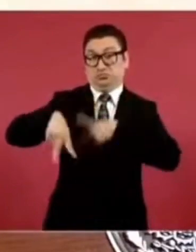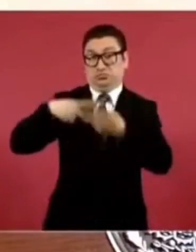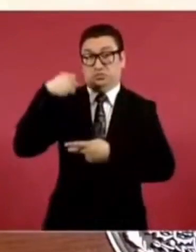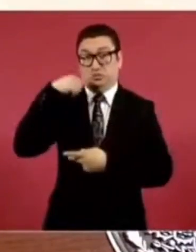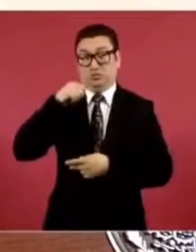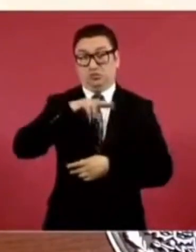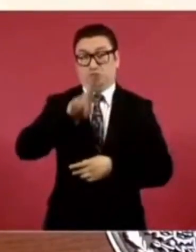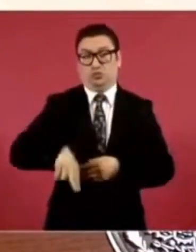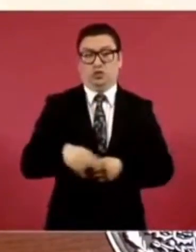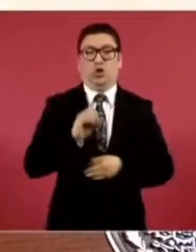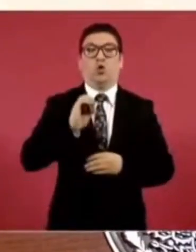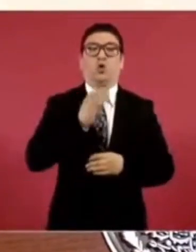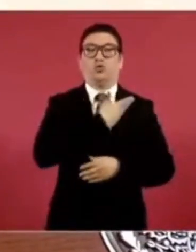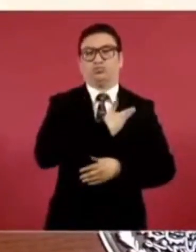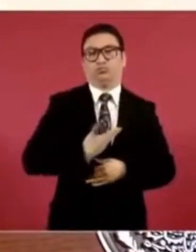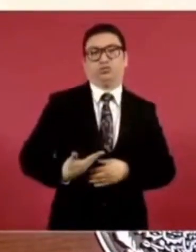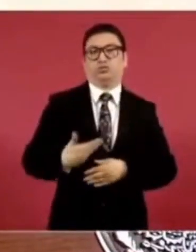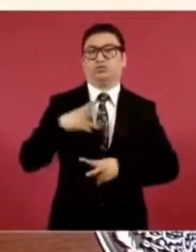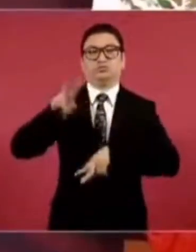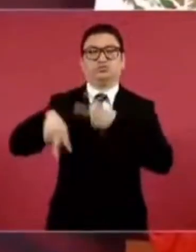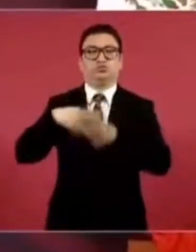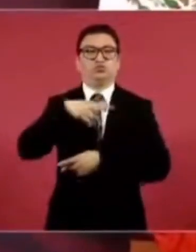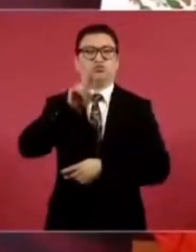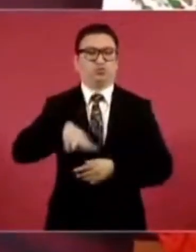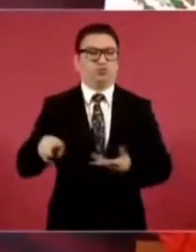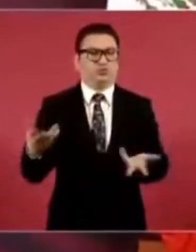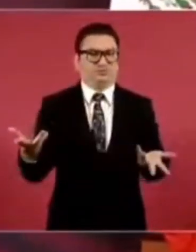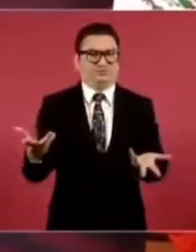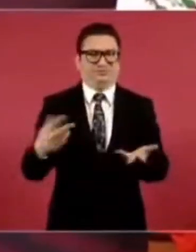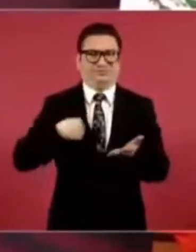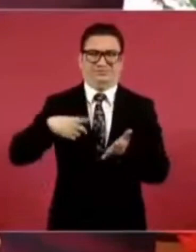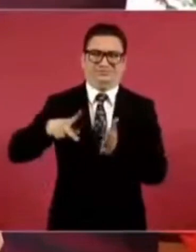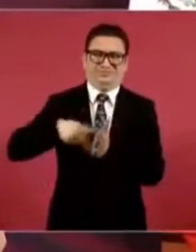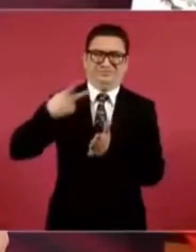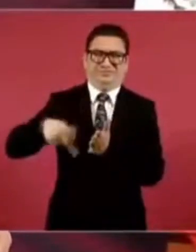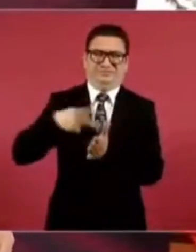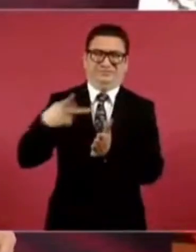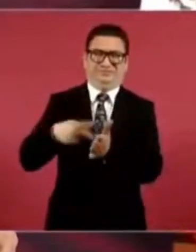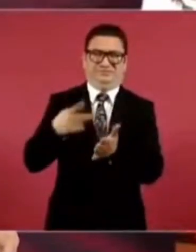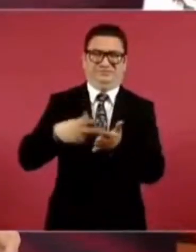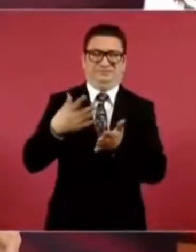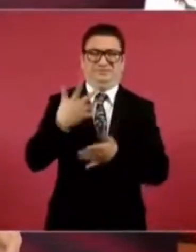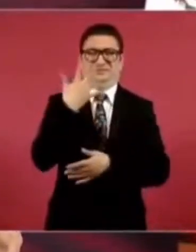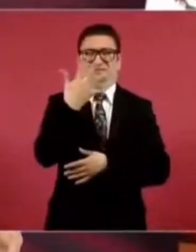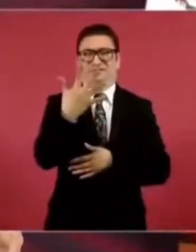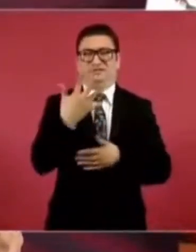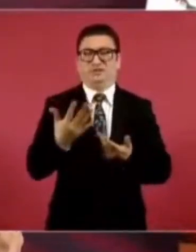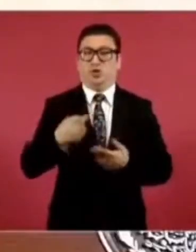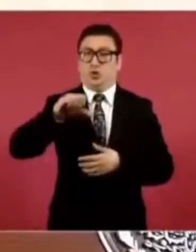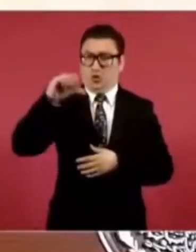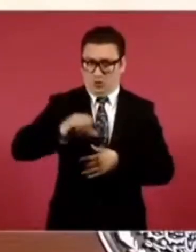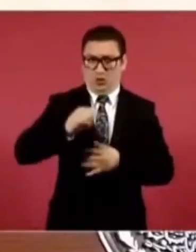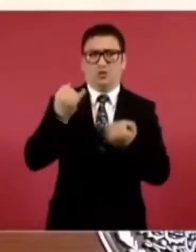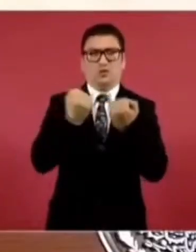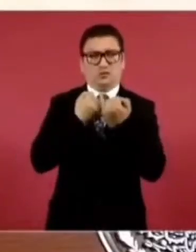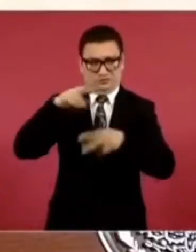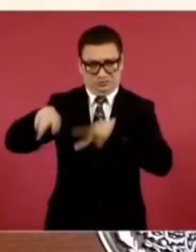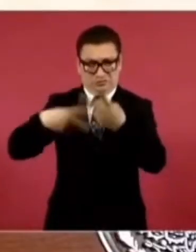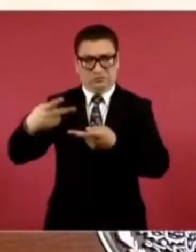o el presidente a Acapulco, pues llevo como 5 veces, por cierto hoy voy y mañana